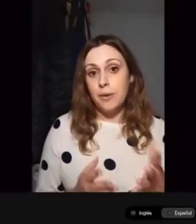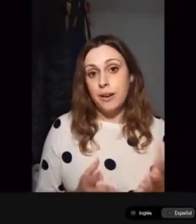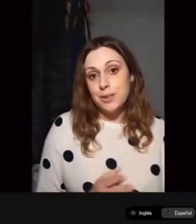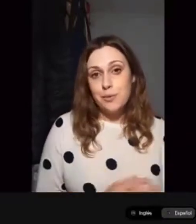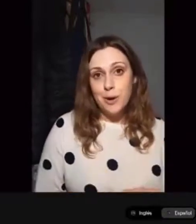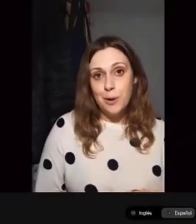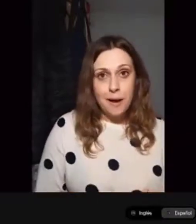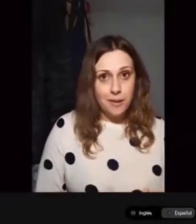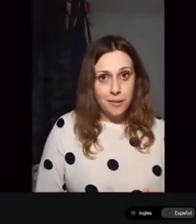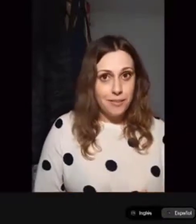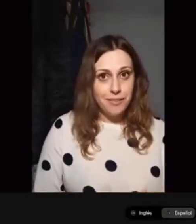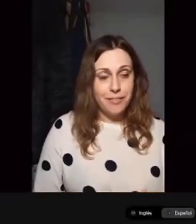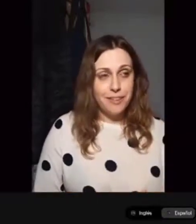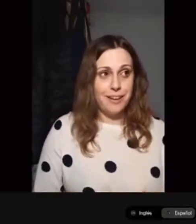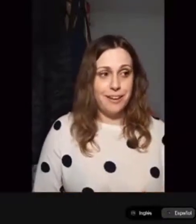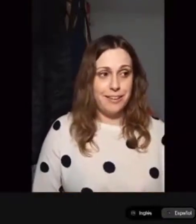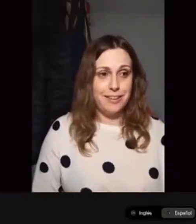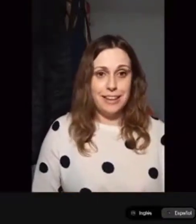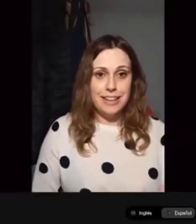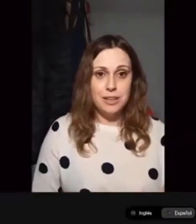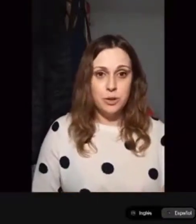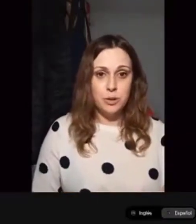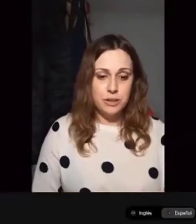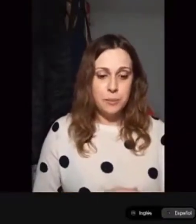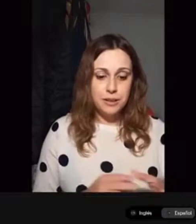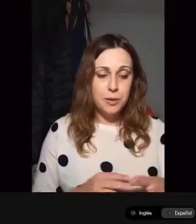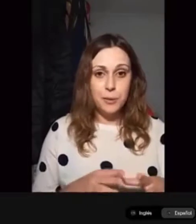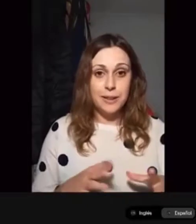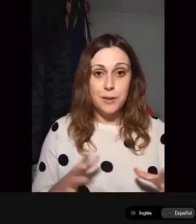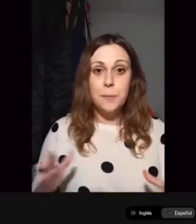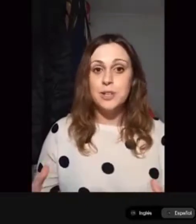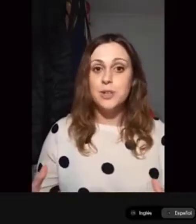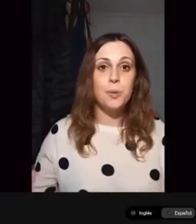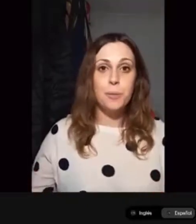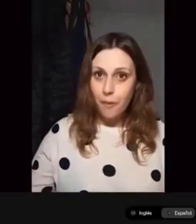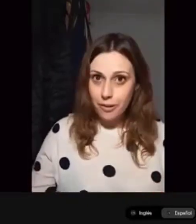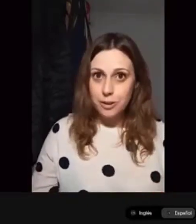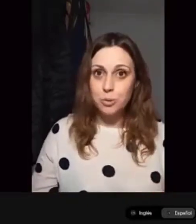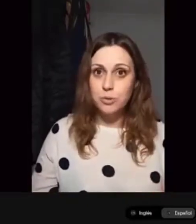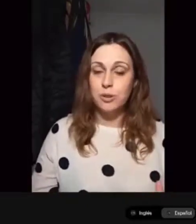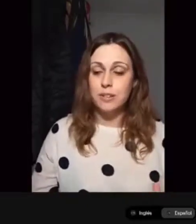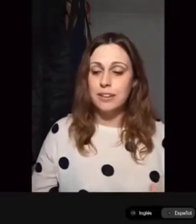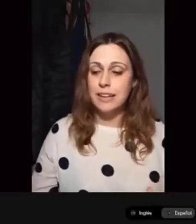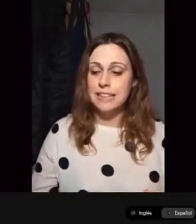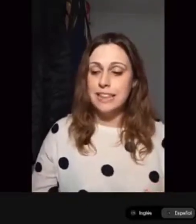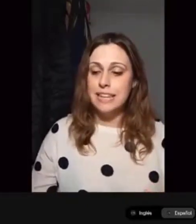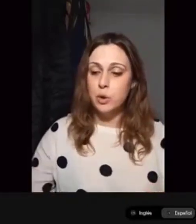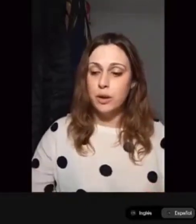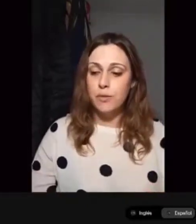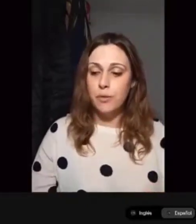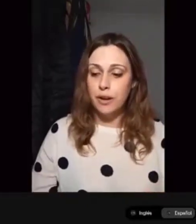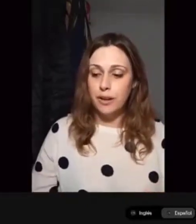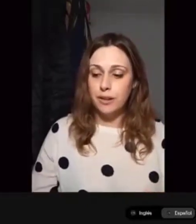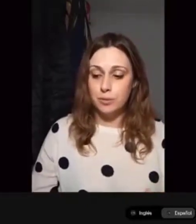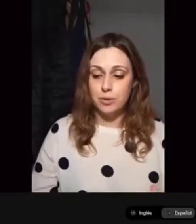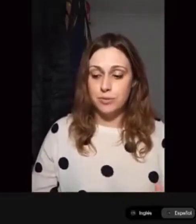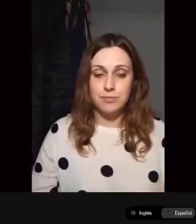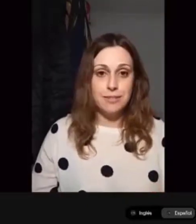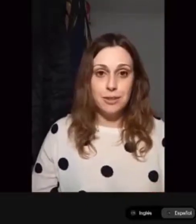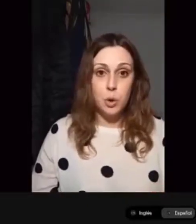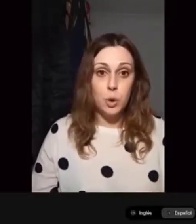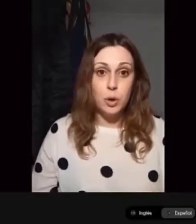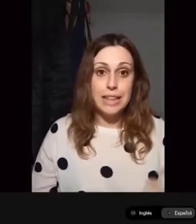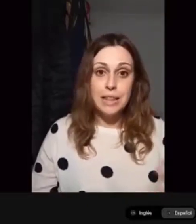Pero aunque eso fue lo malo del cieto, también como que dio paso a lo mejor que tuvo ese cieto, que fue